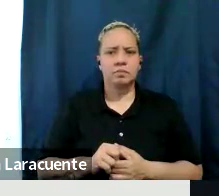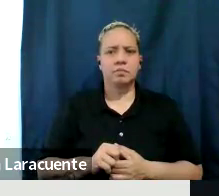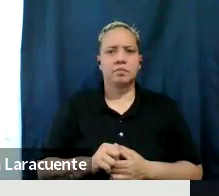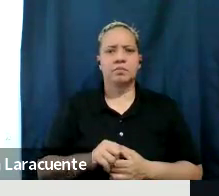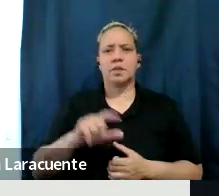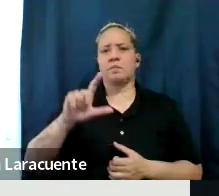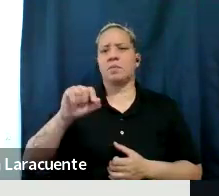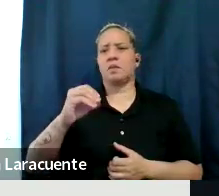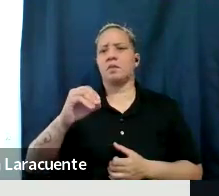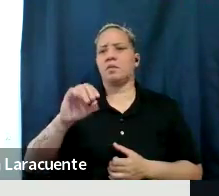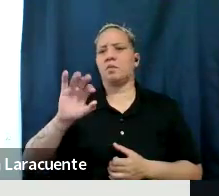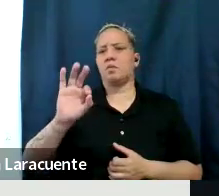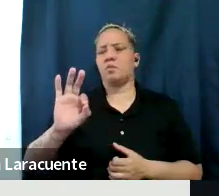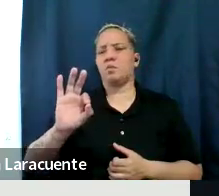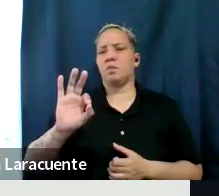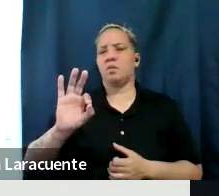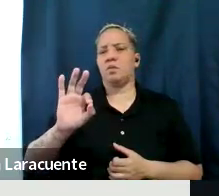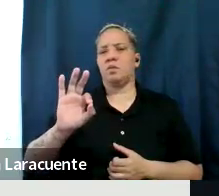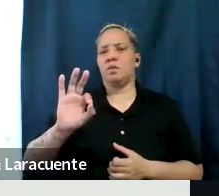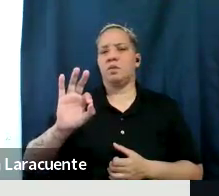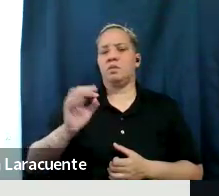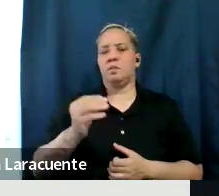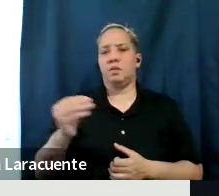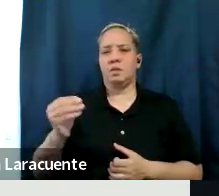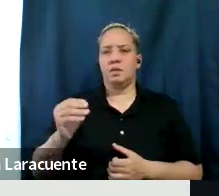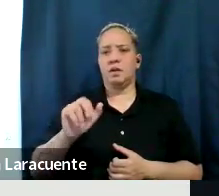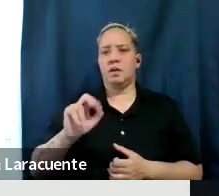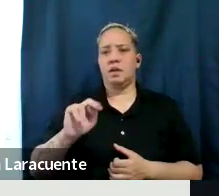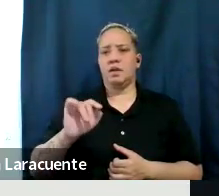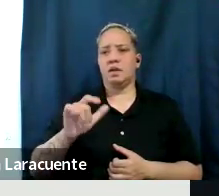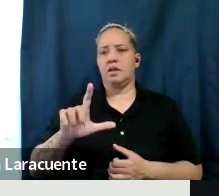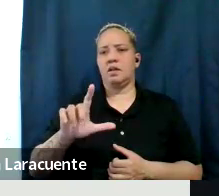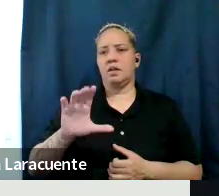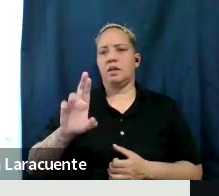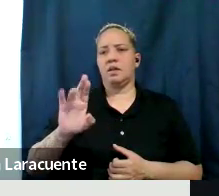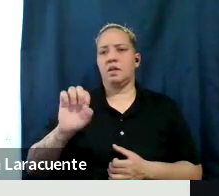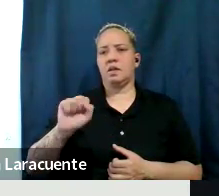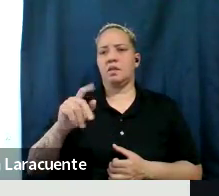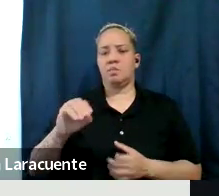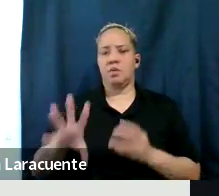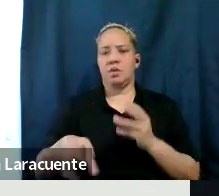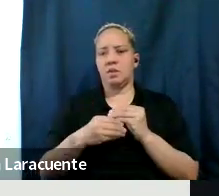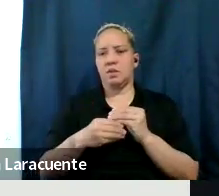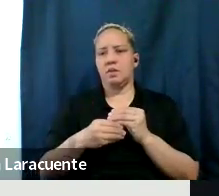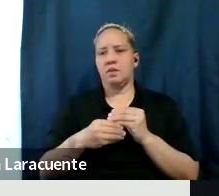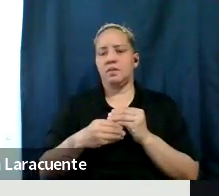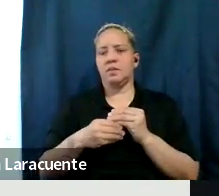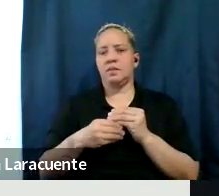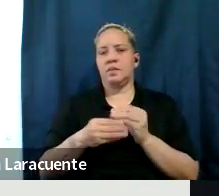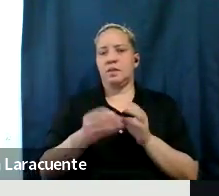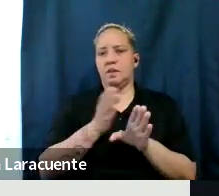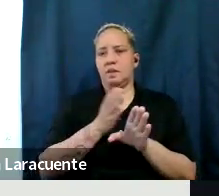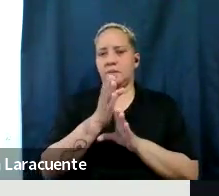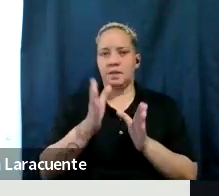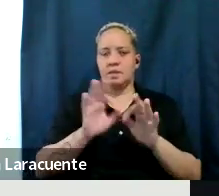2009, compuesta por los materiales de Ángel Crespo, más los que añade una de las grandes especialistas